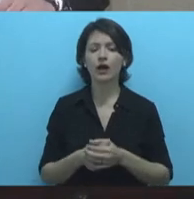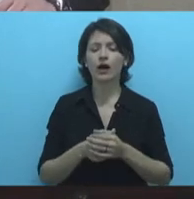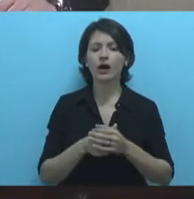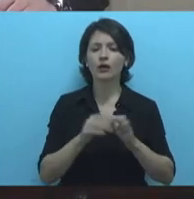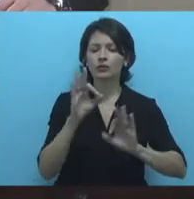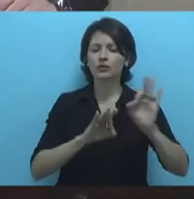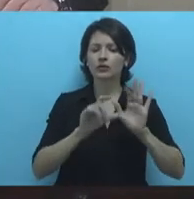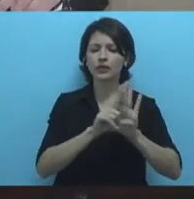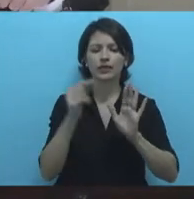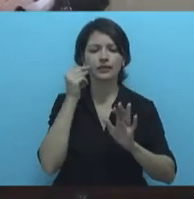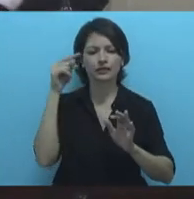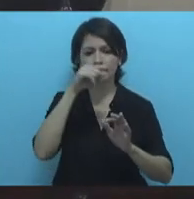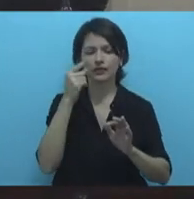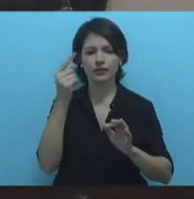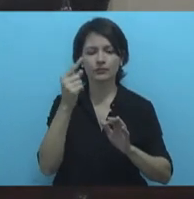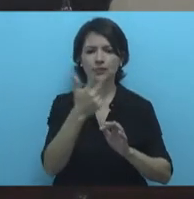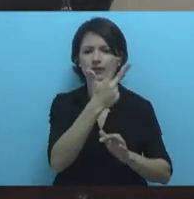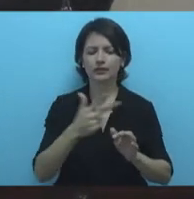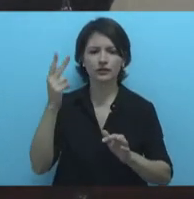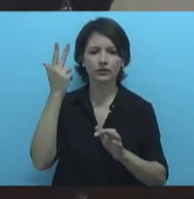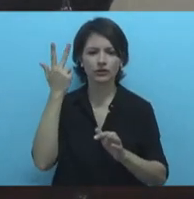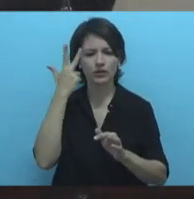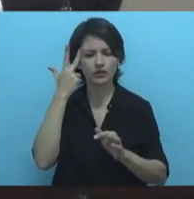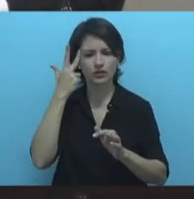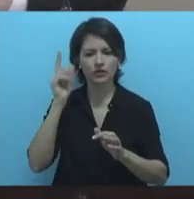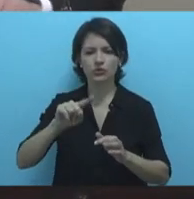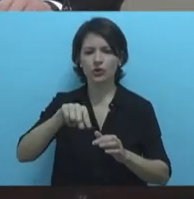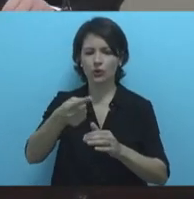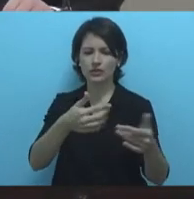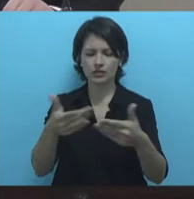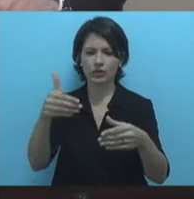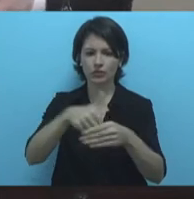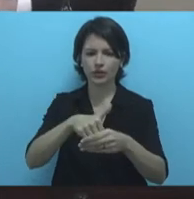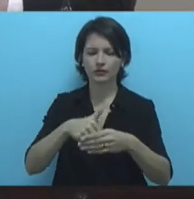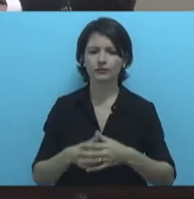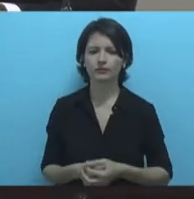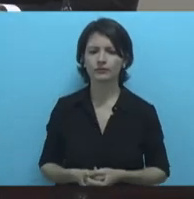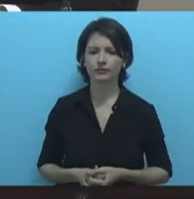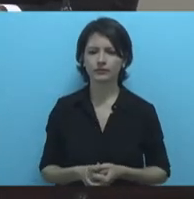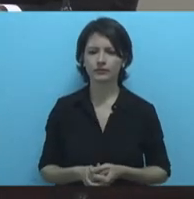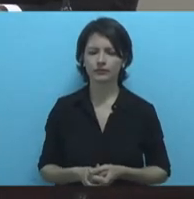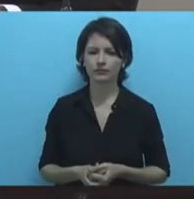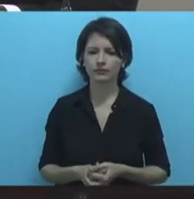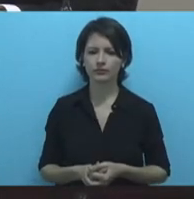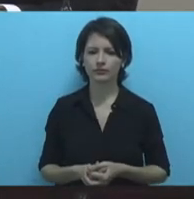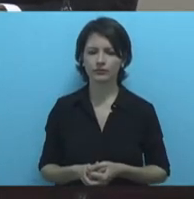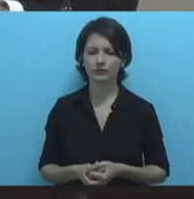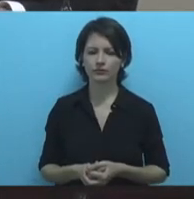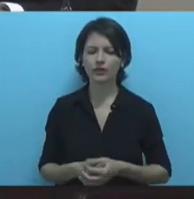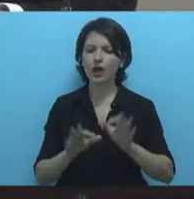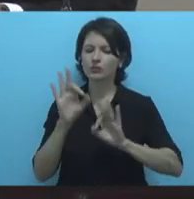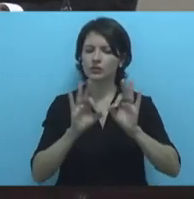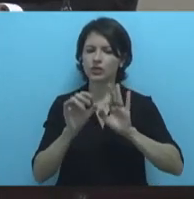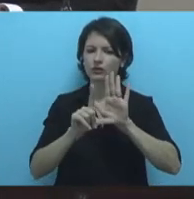proyecto de ley 37 mil 318 preferencia para una sesión el proyecto de ley